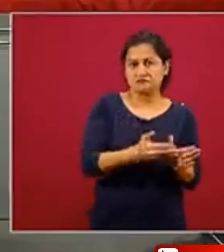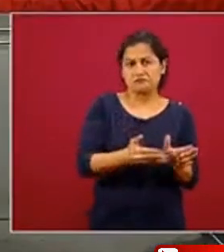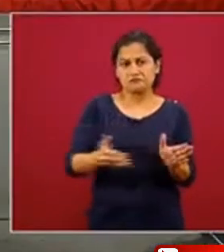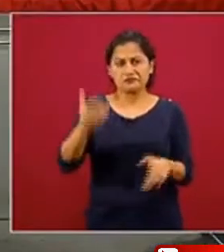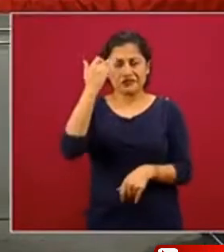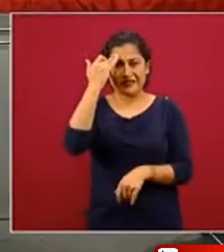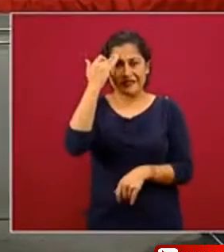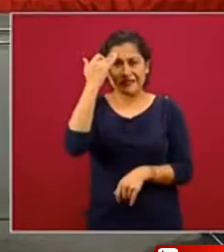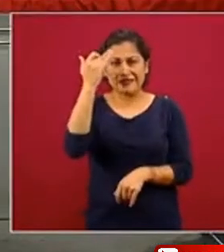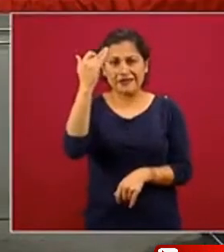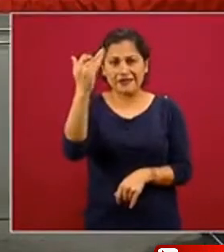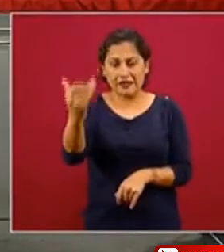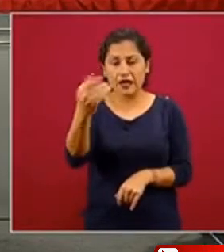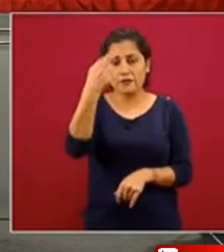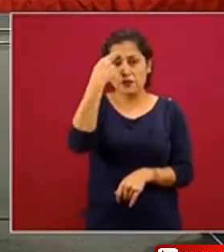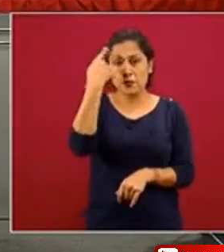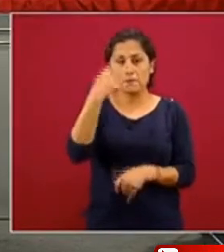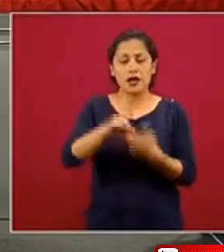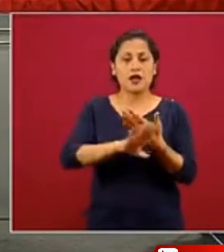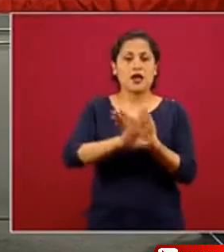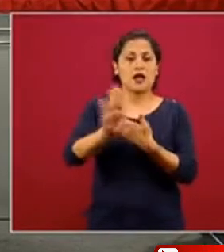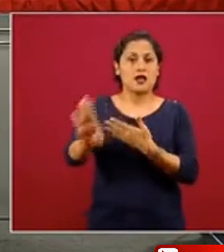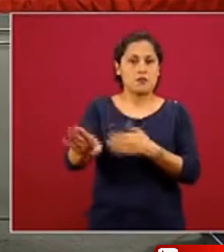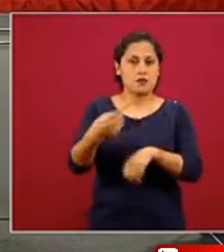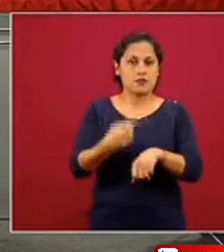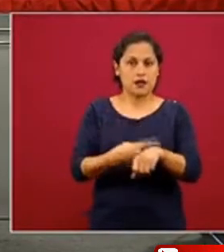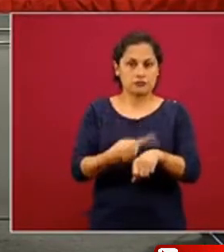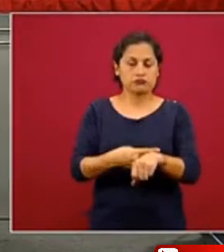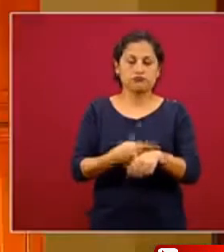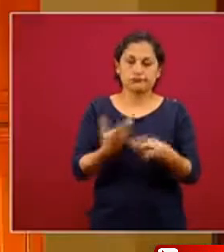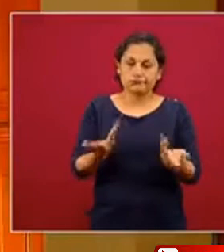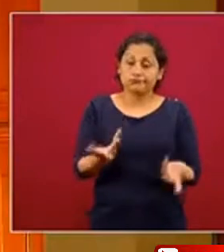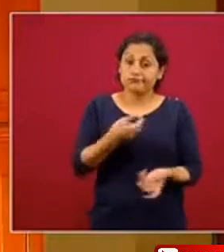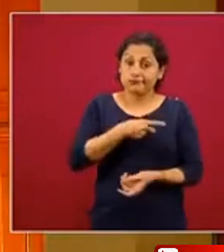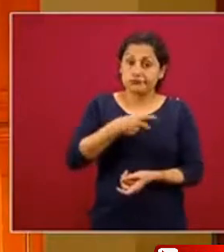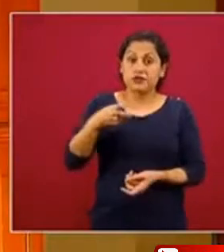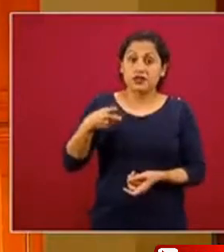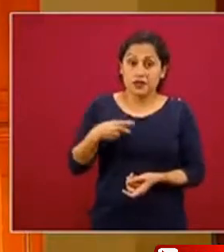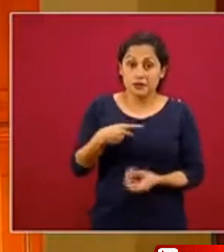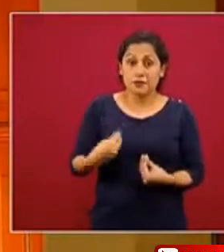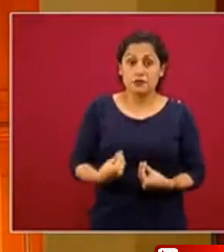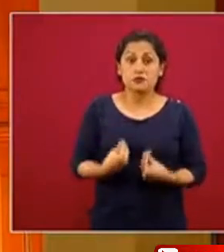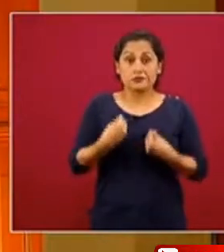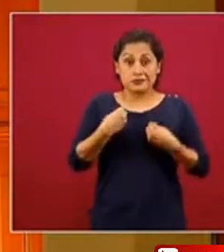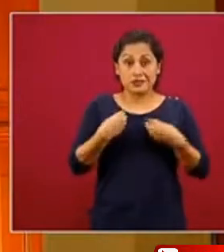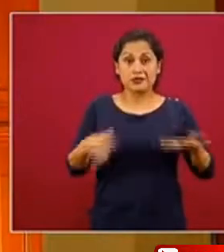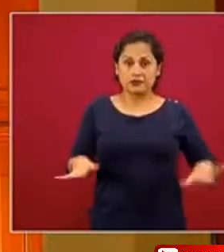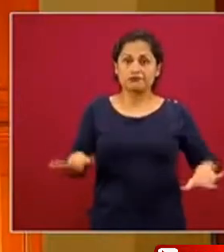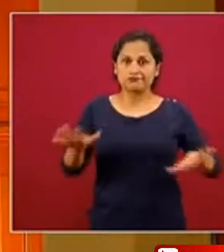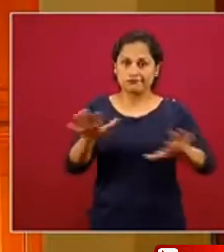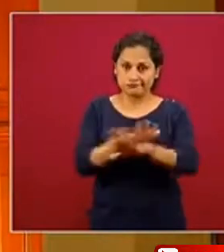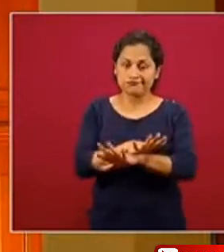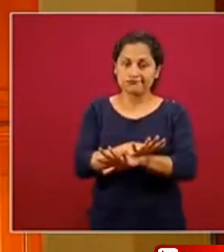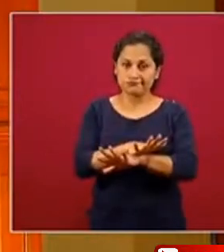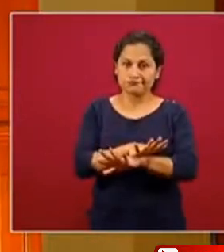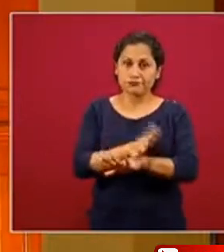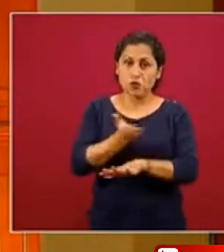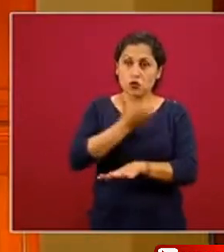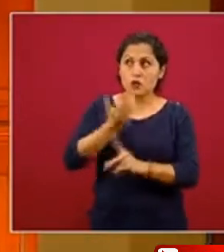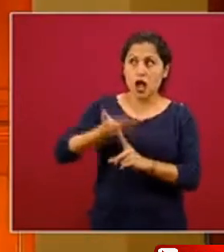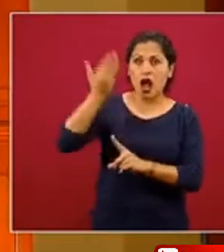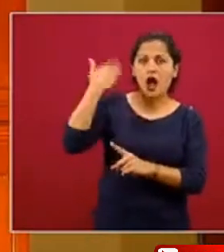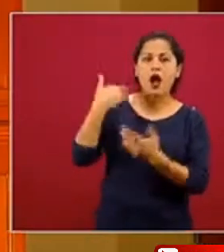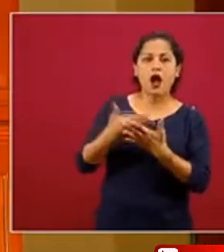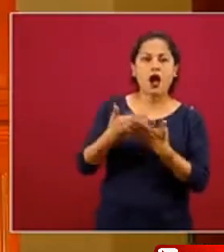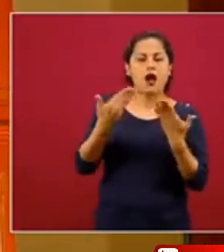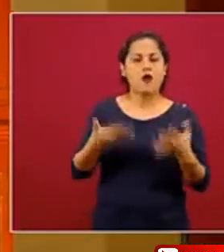larga, vamos a tener que incorporar prácticas, cambios de actitud, cambios de comportamiento que favorezcan